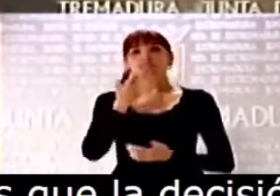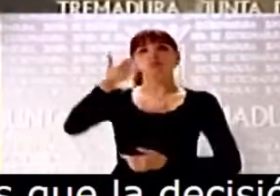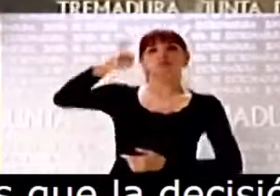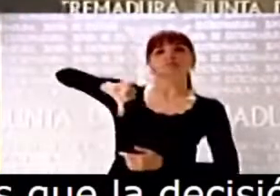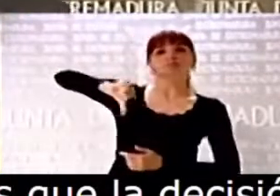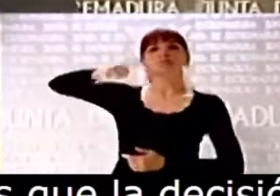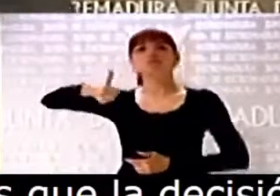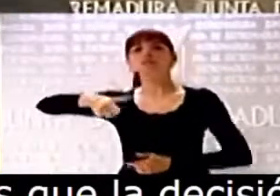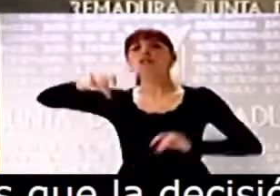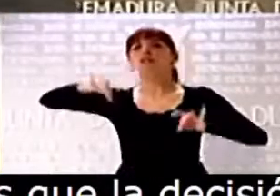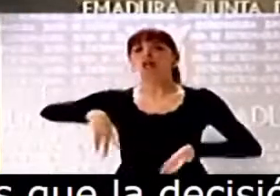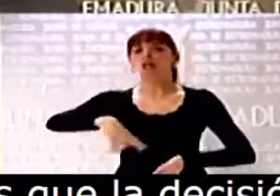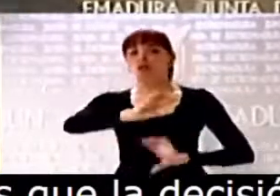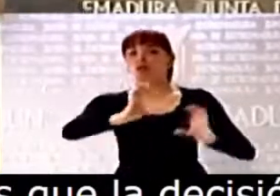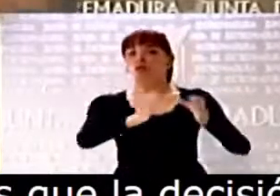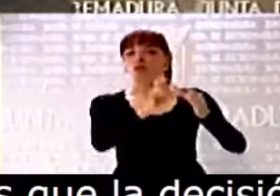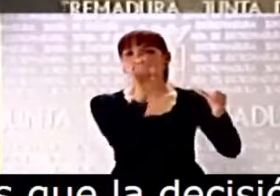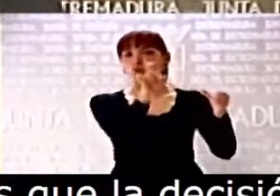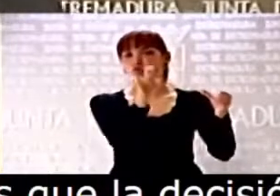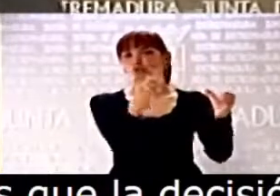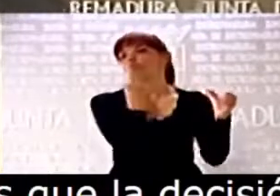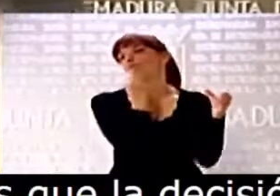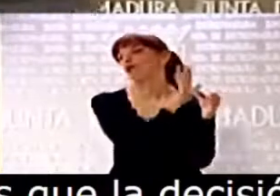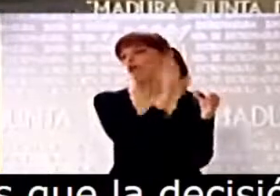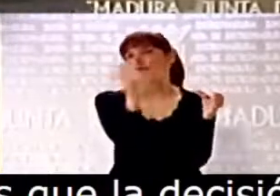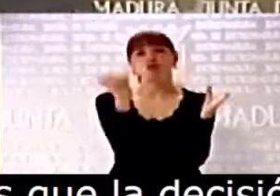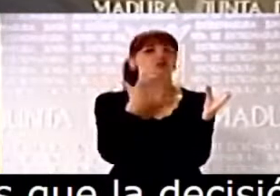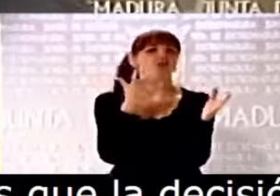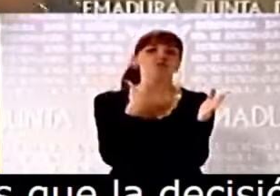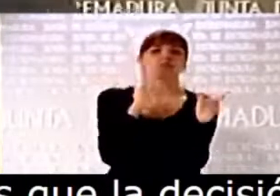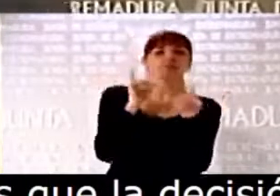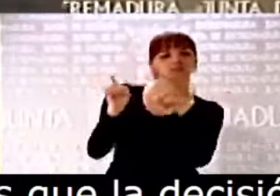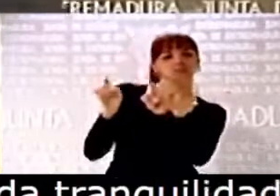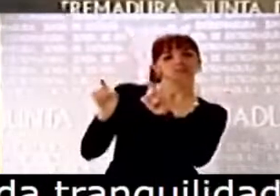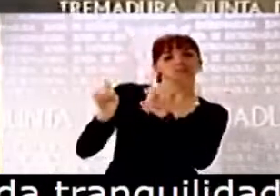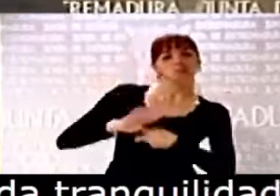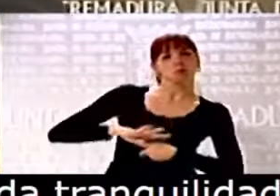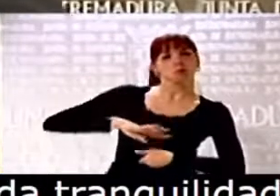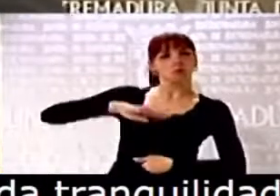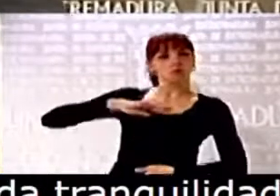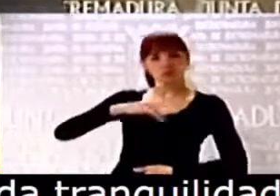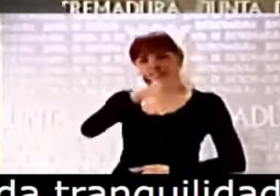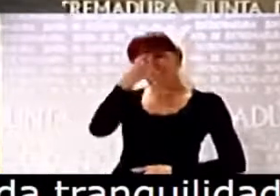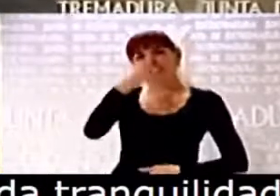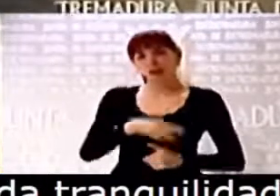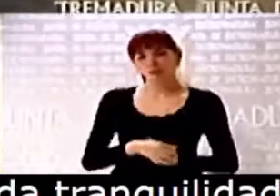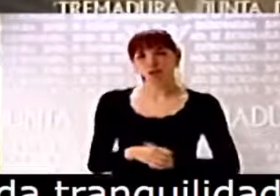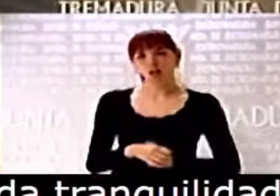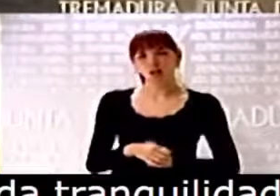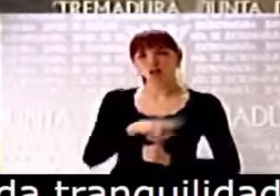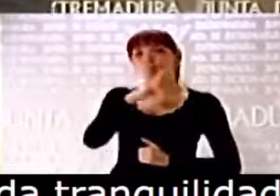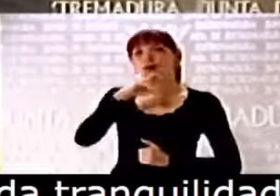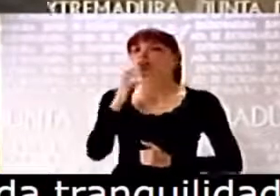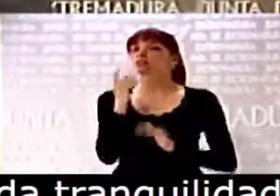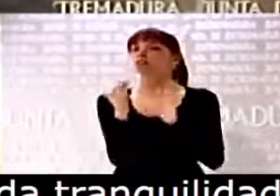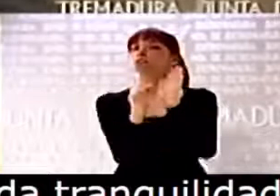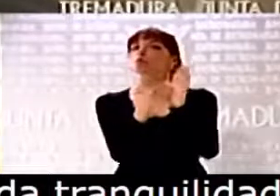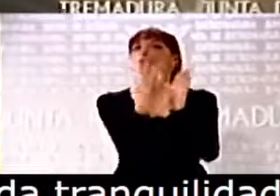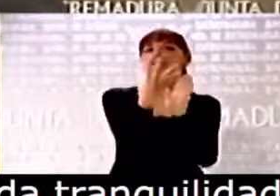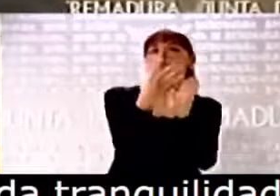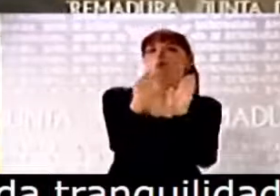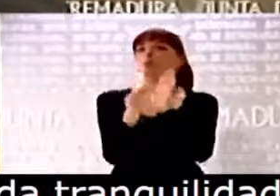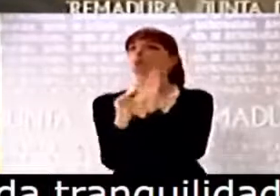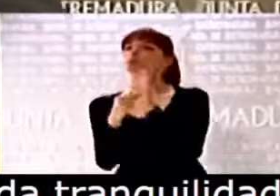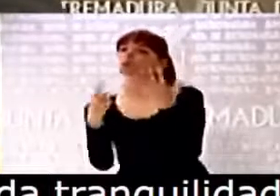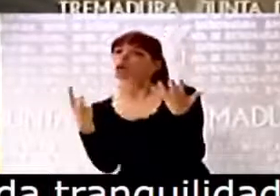progresar son los que mejor lo conocen, que son los que lo han enseñado, los que son capaces de valorar si ese 4 o ese 6 es